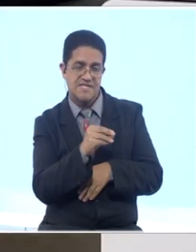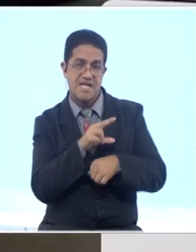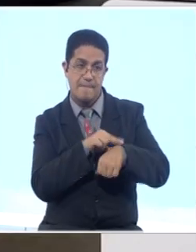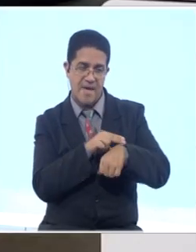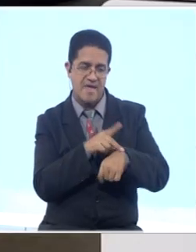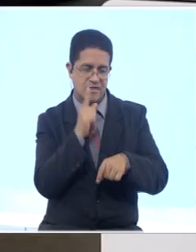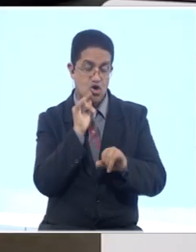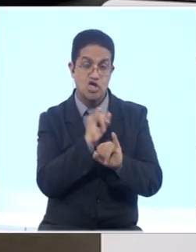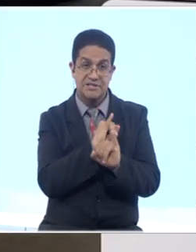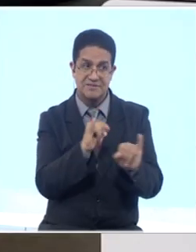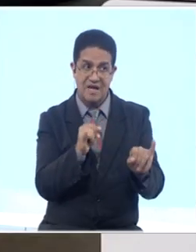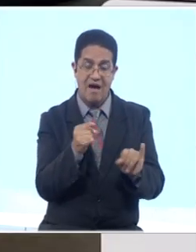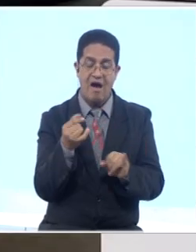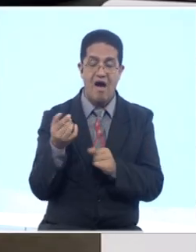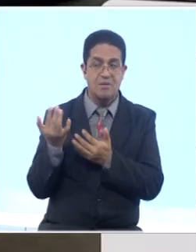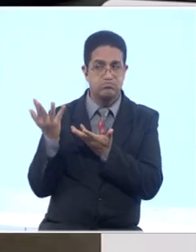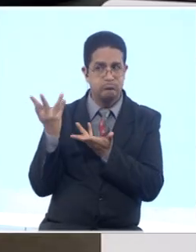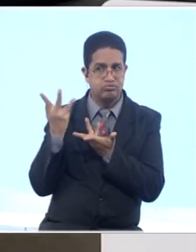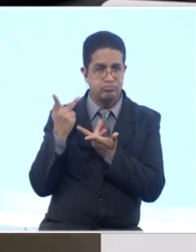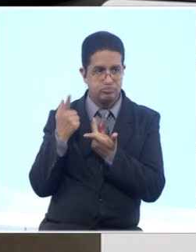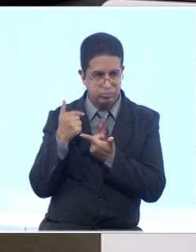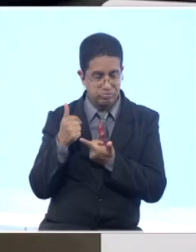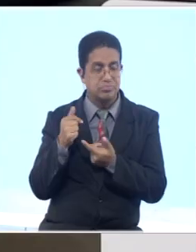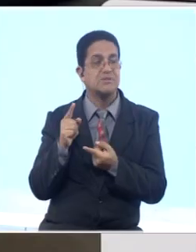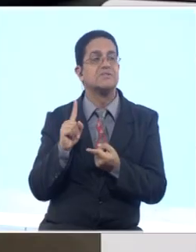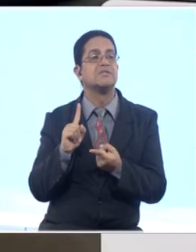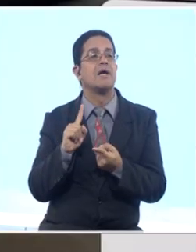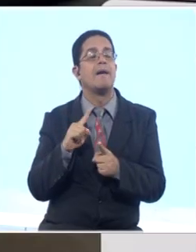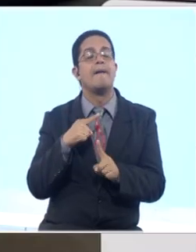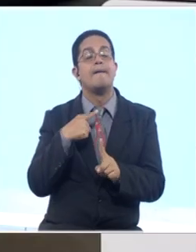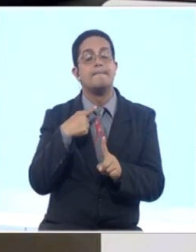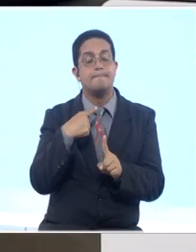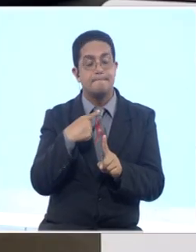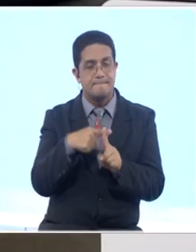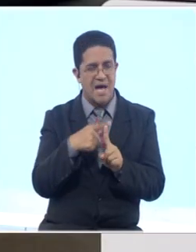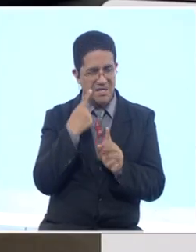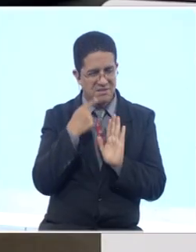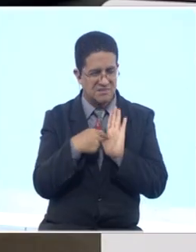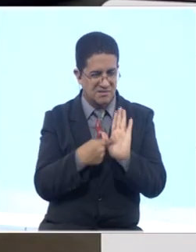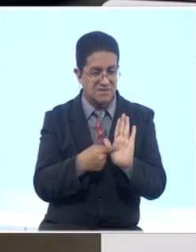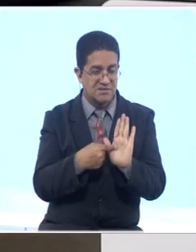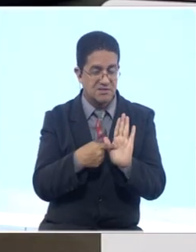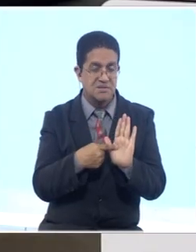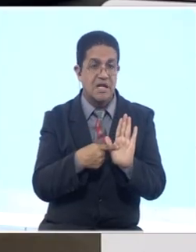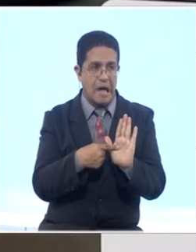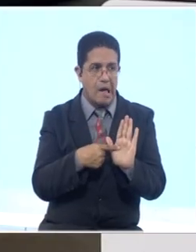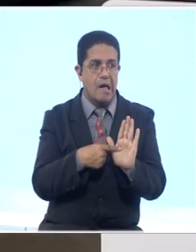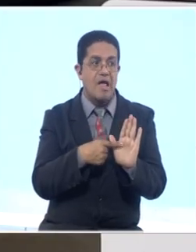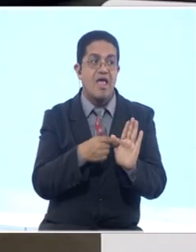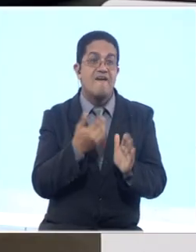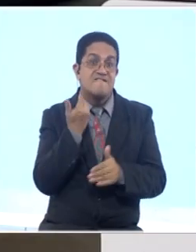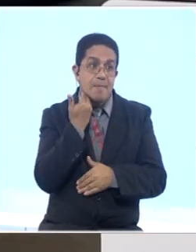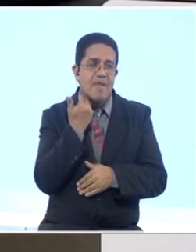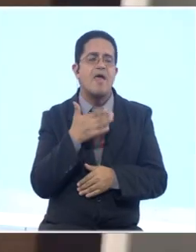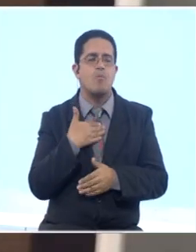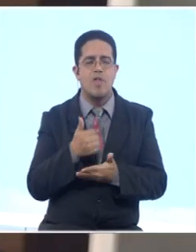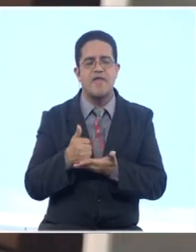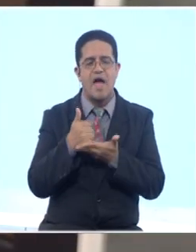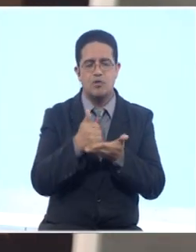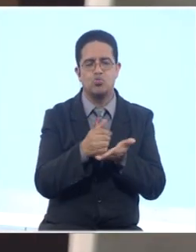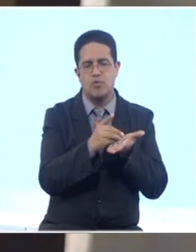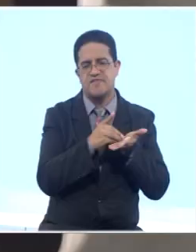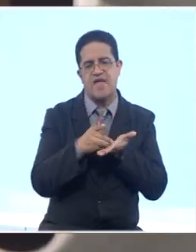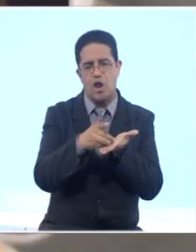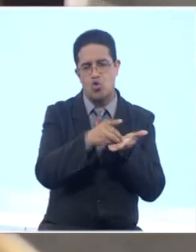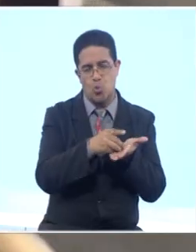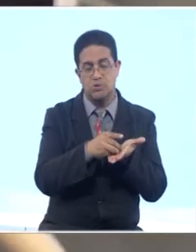un diagnóstico previo y con una patología bien precisa, podemos hacer el diagnóstico mejor del paciente, a